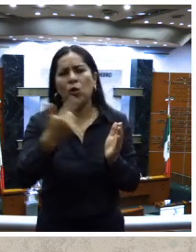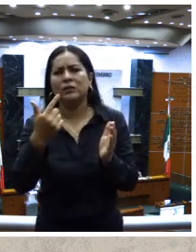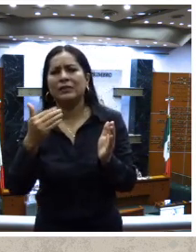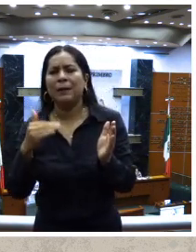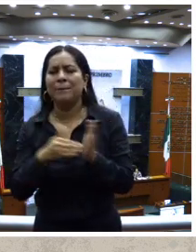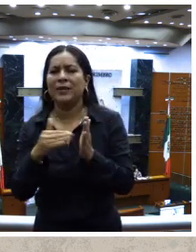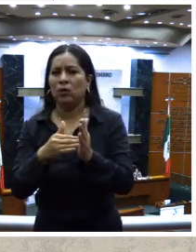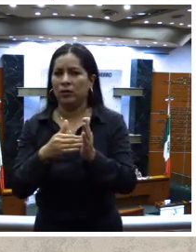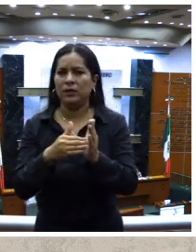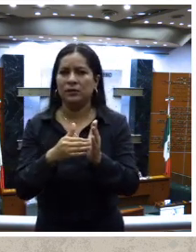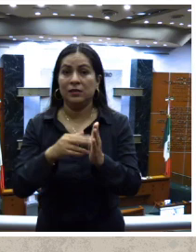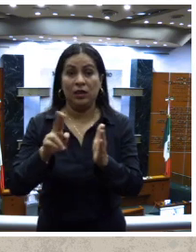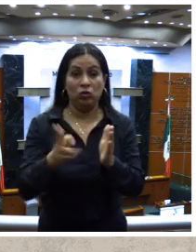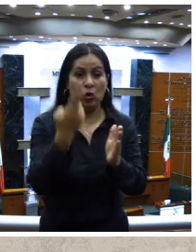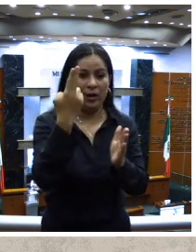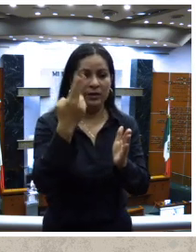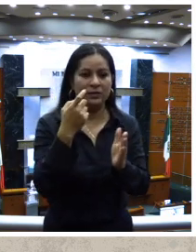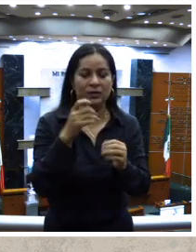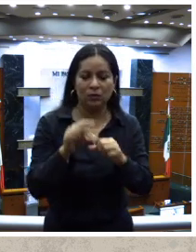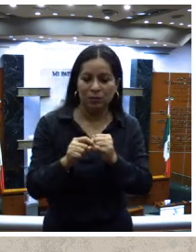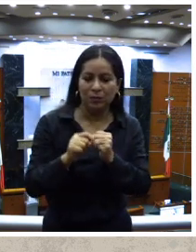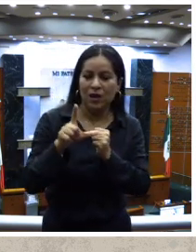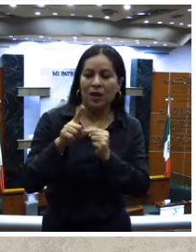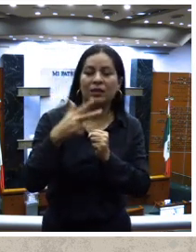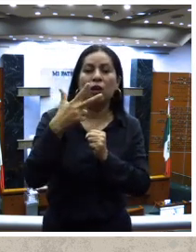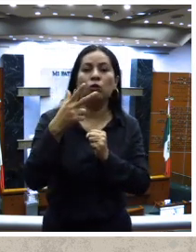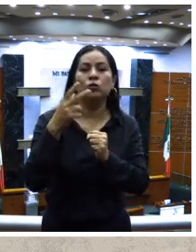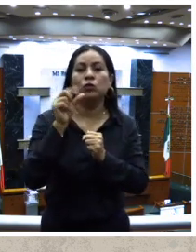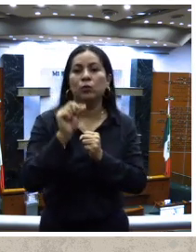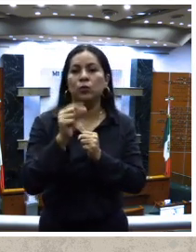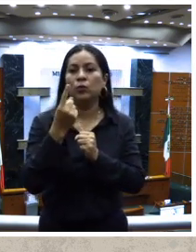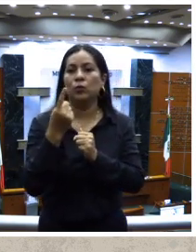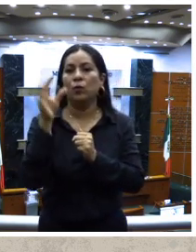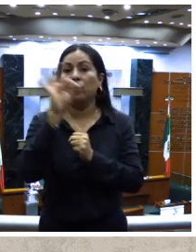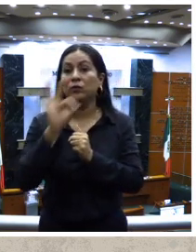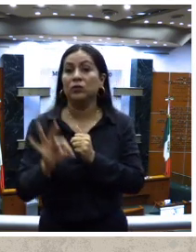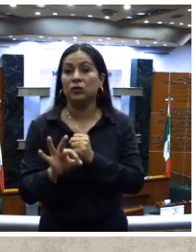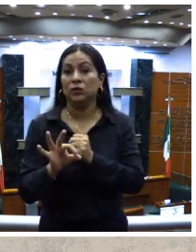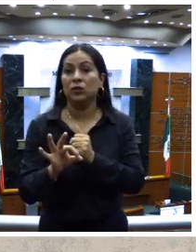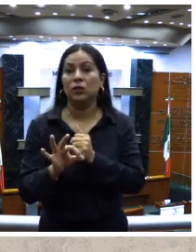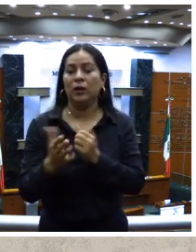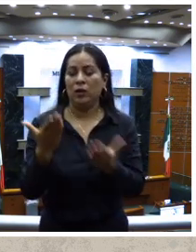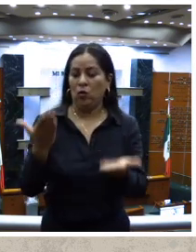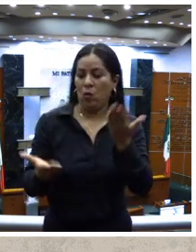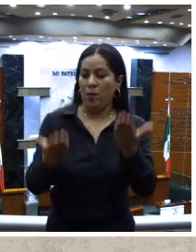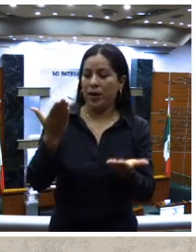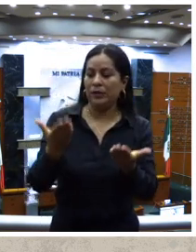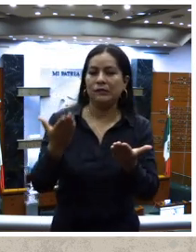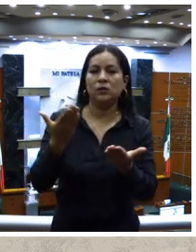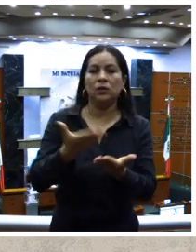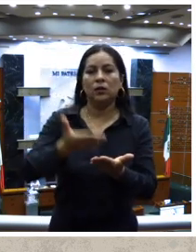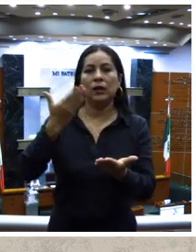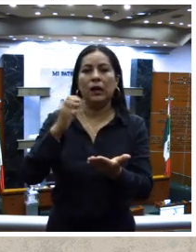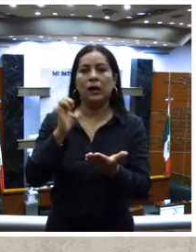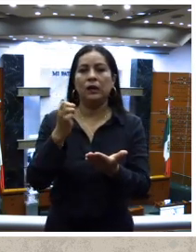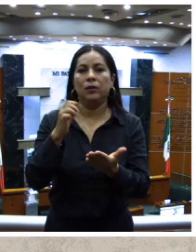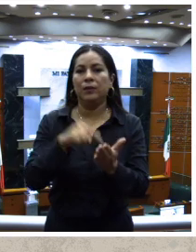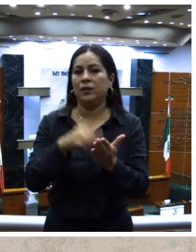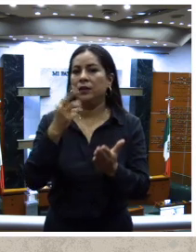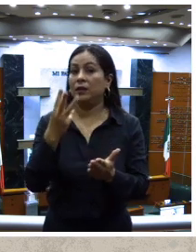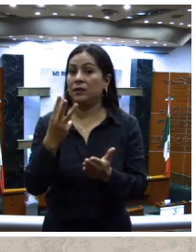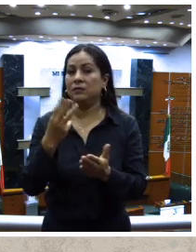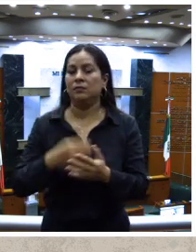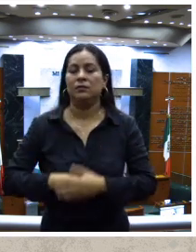129,311.4 millones de dólares. Esto representó un aumento del 8.1% en comparación con el saldo a enero de